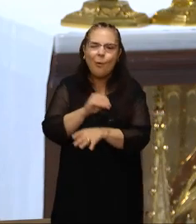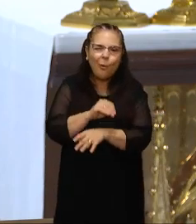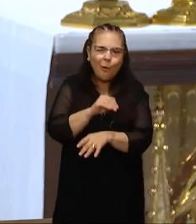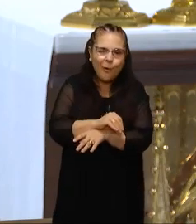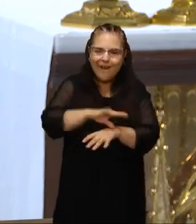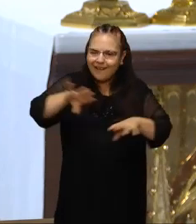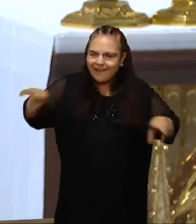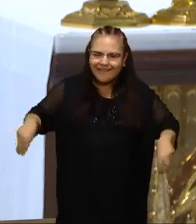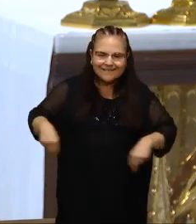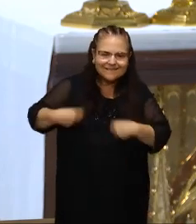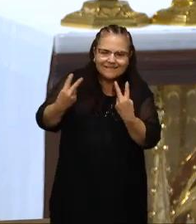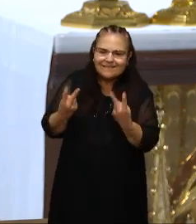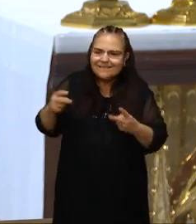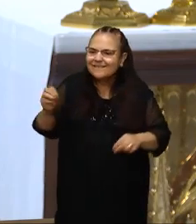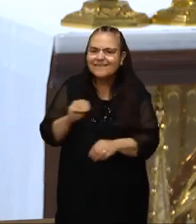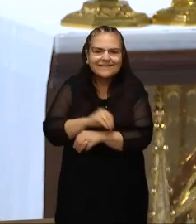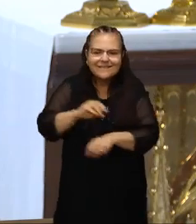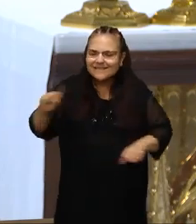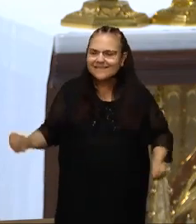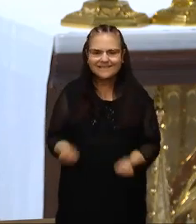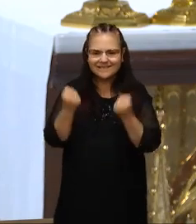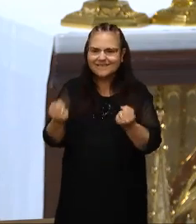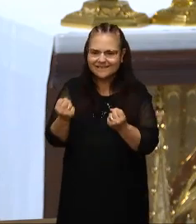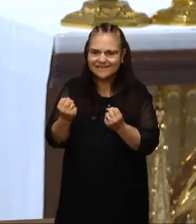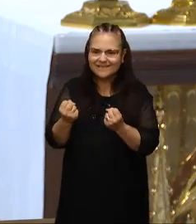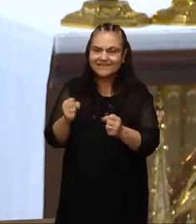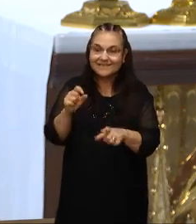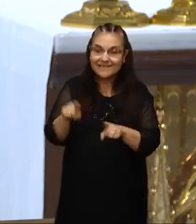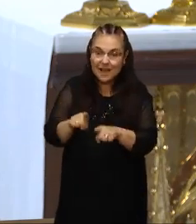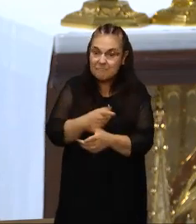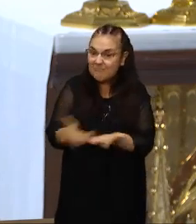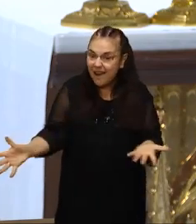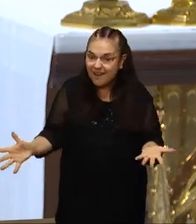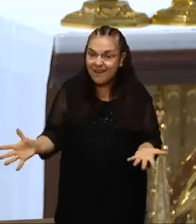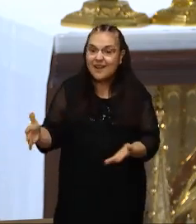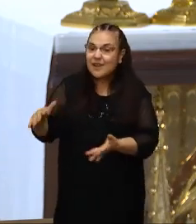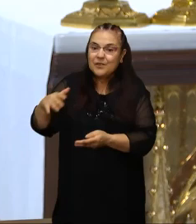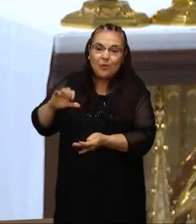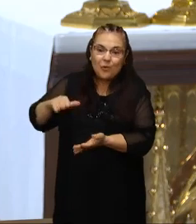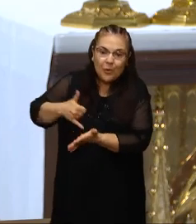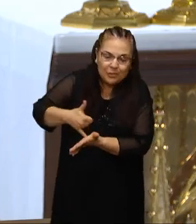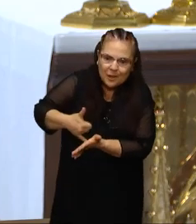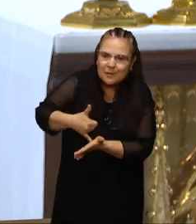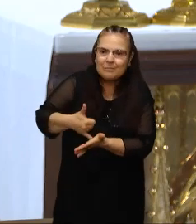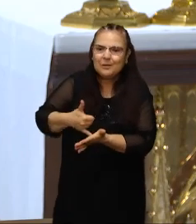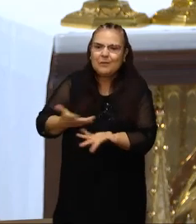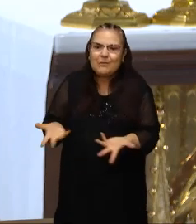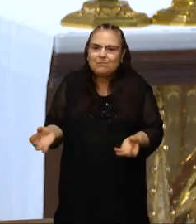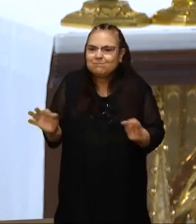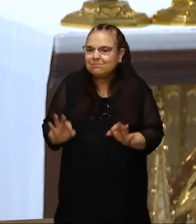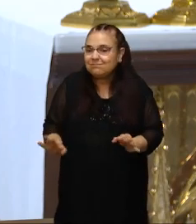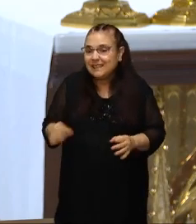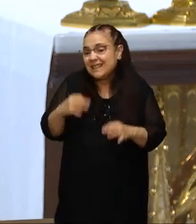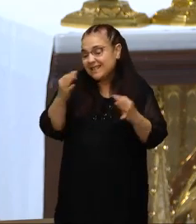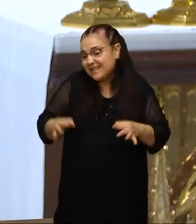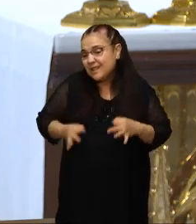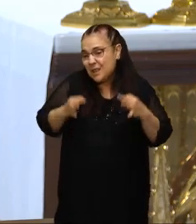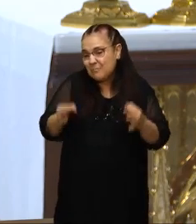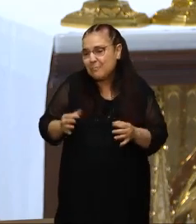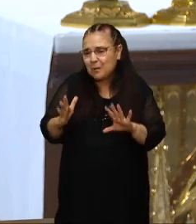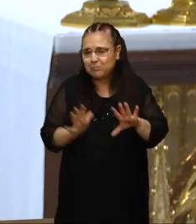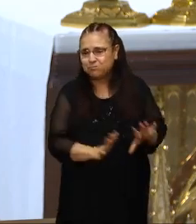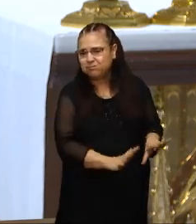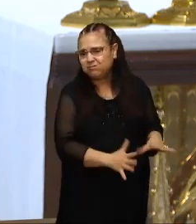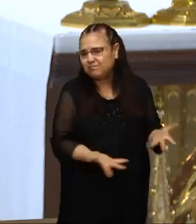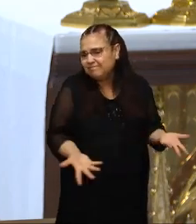de liberación, de sanación del hermano que es más frágil, más vulnerable y que está siempre o que puede estar